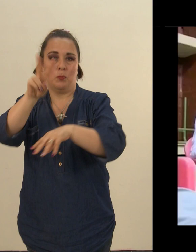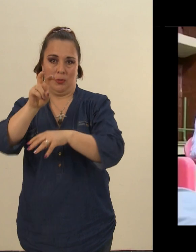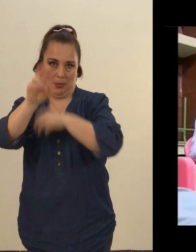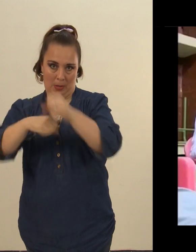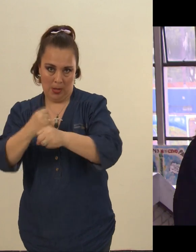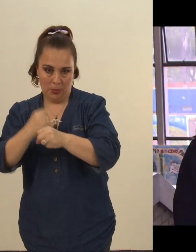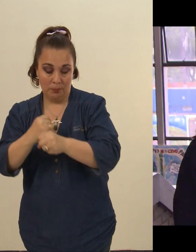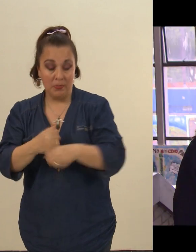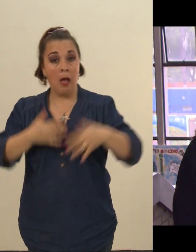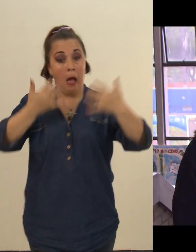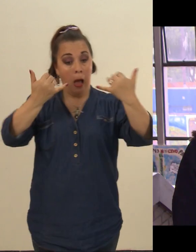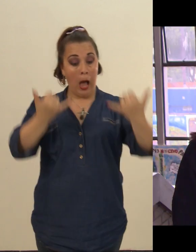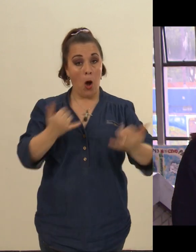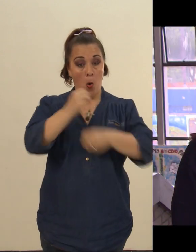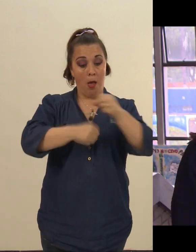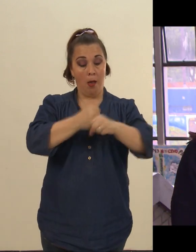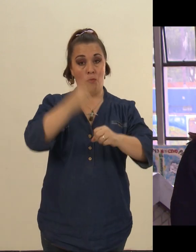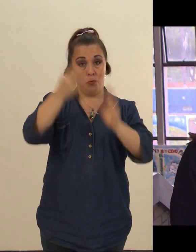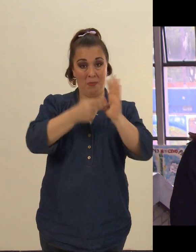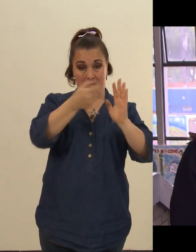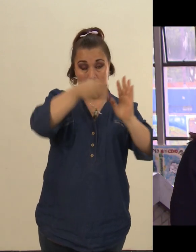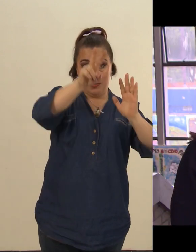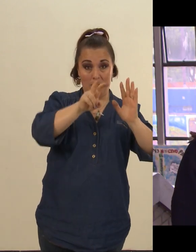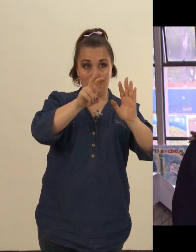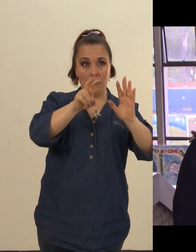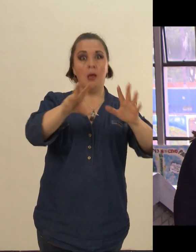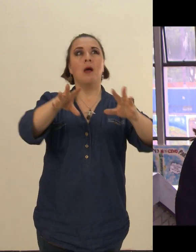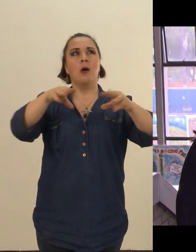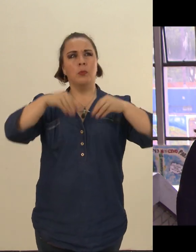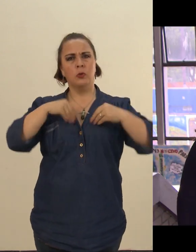año 2017 acabamos de obtener